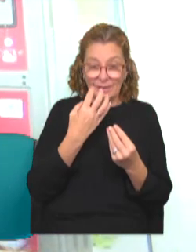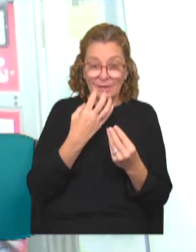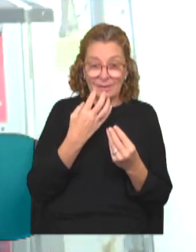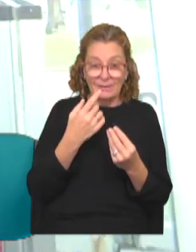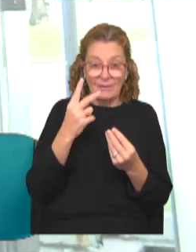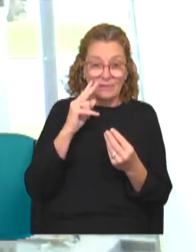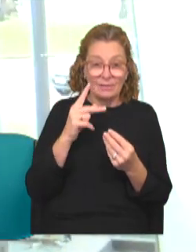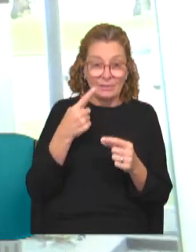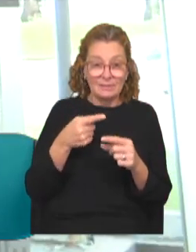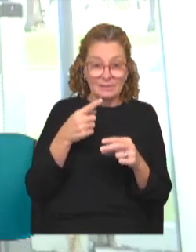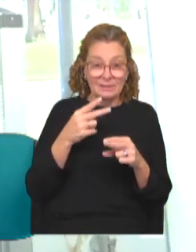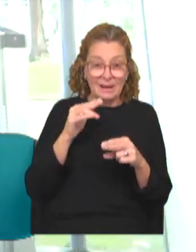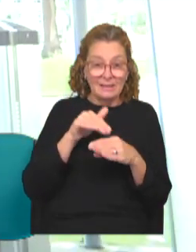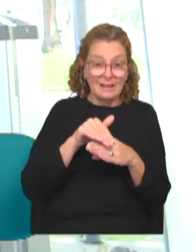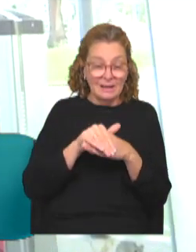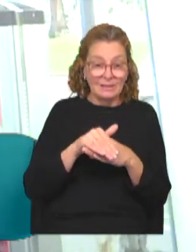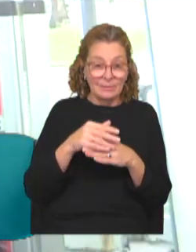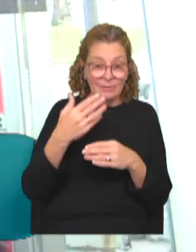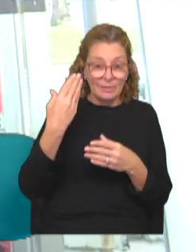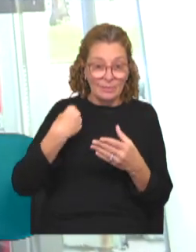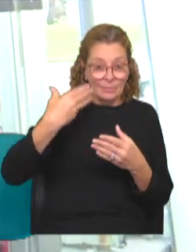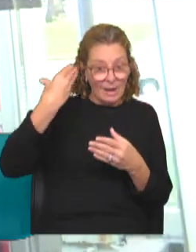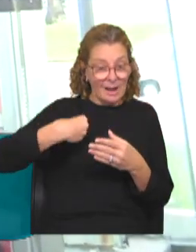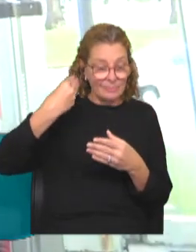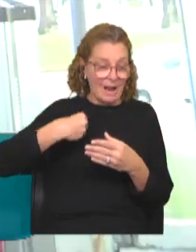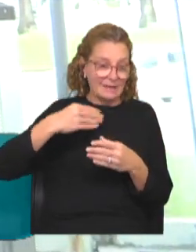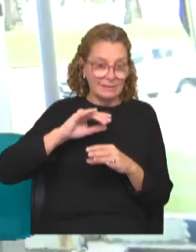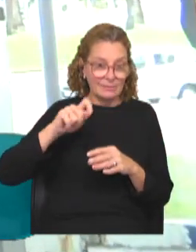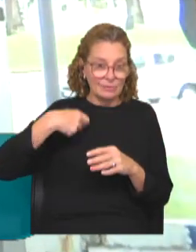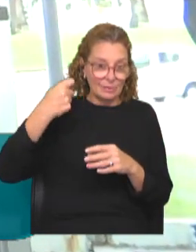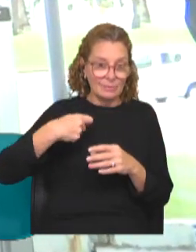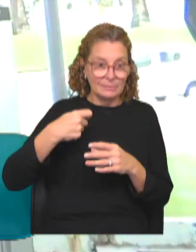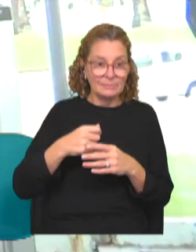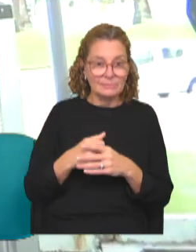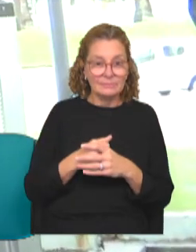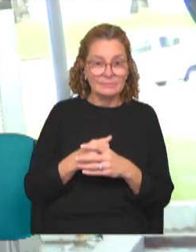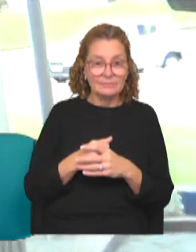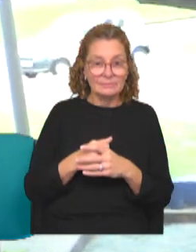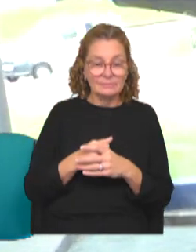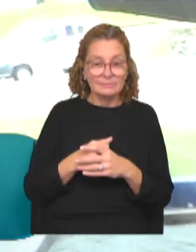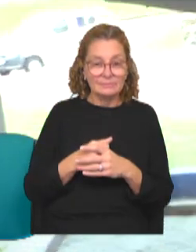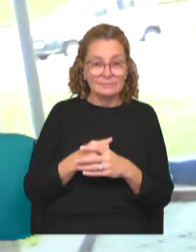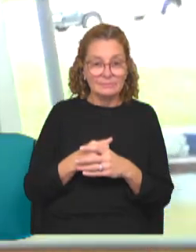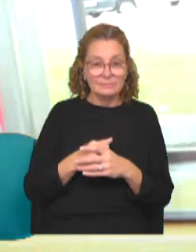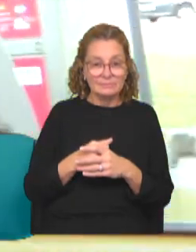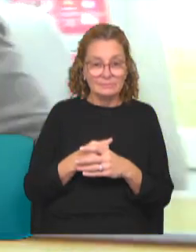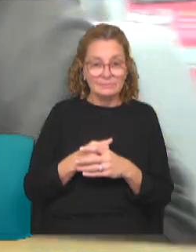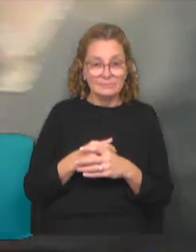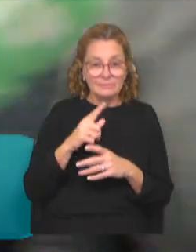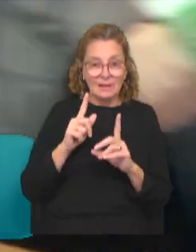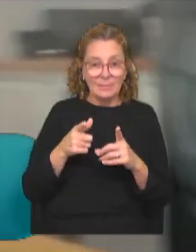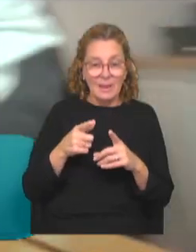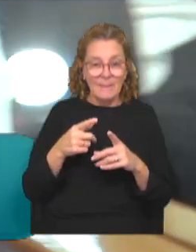tengo un evento esta tarde y me va a hacer un brushing. Un brushing. Ay. También te lo hizo Marcelo. Lo hace